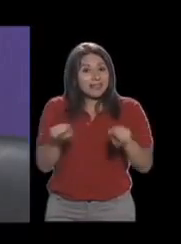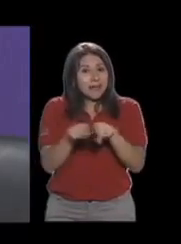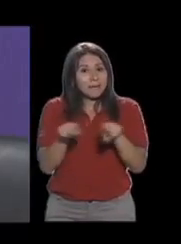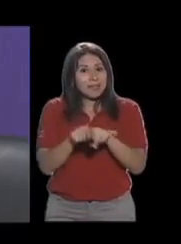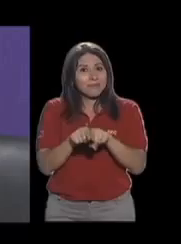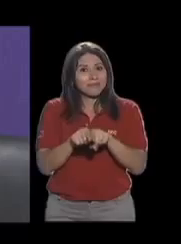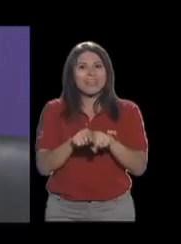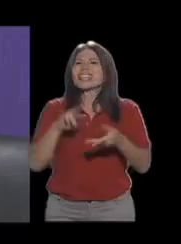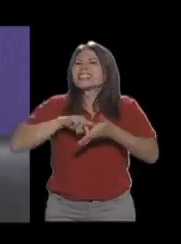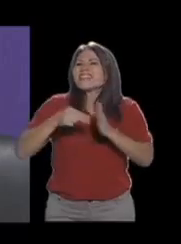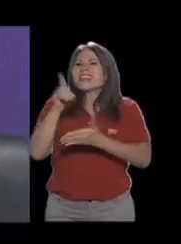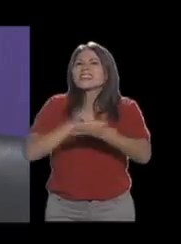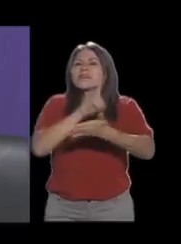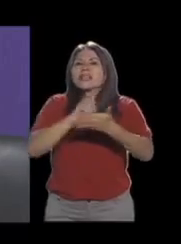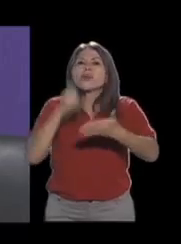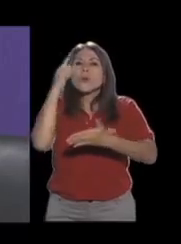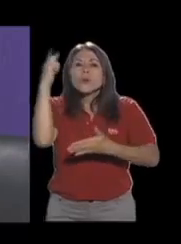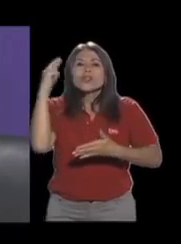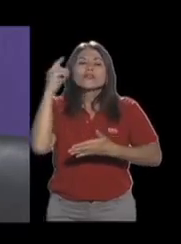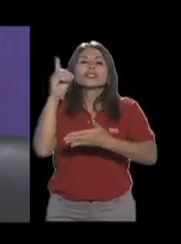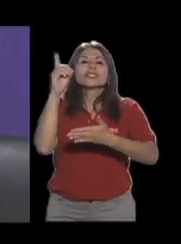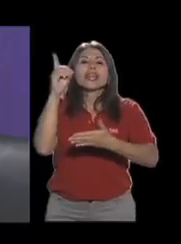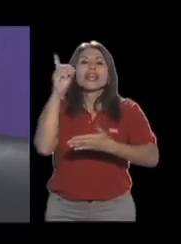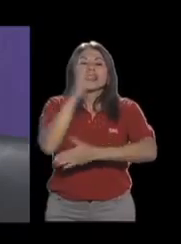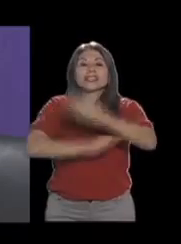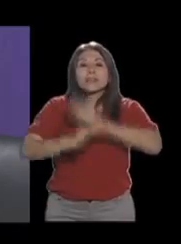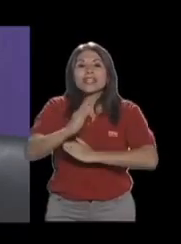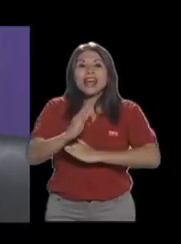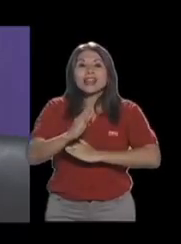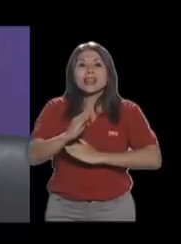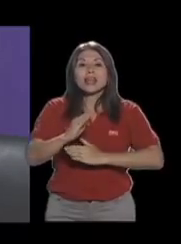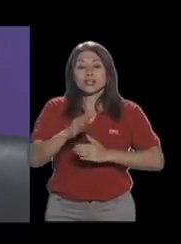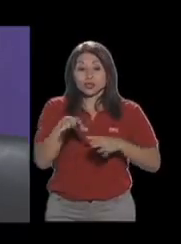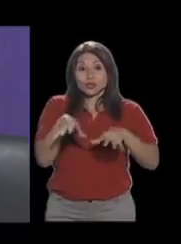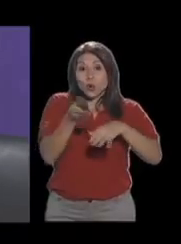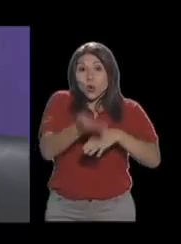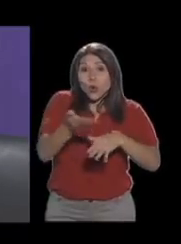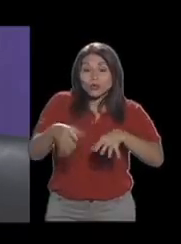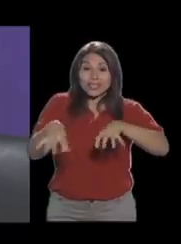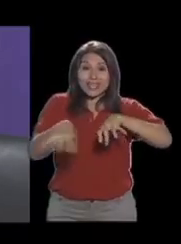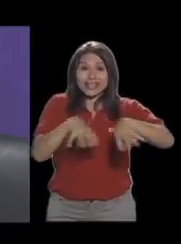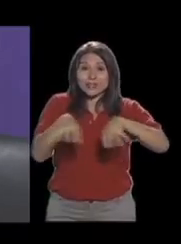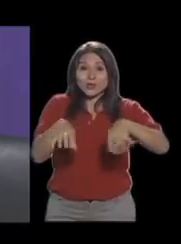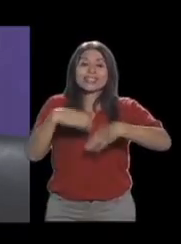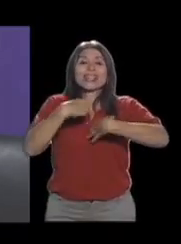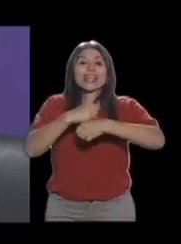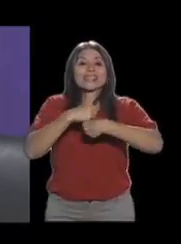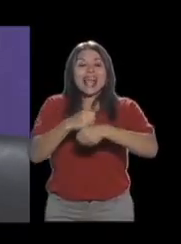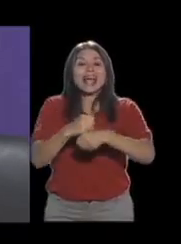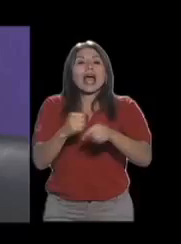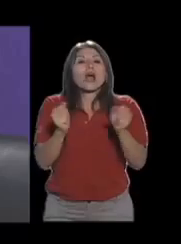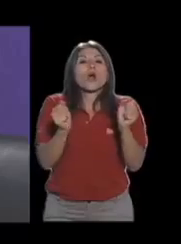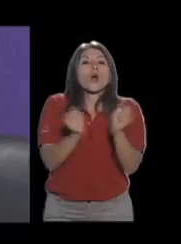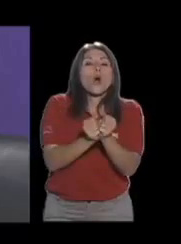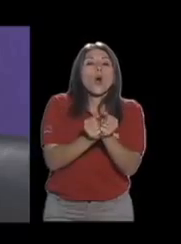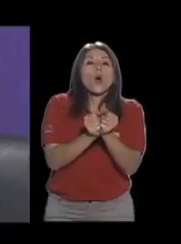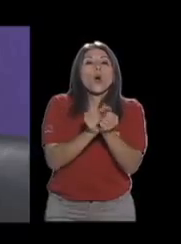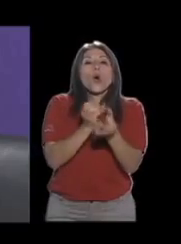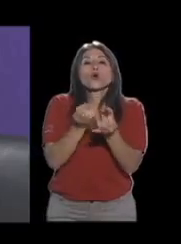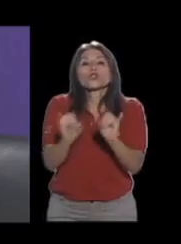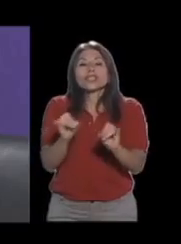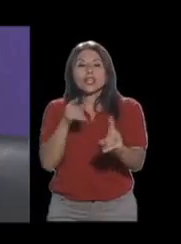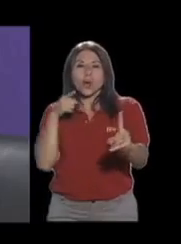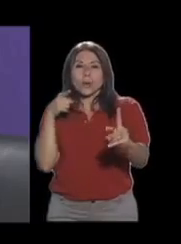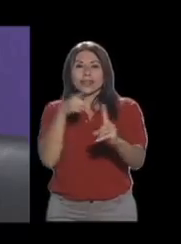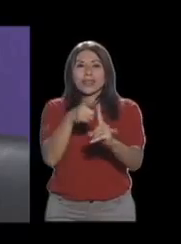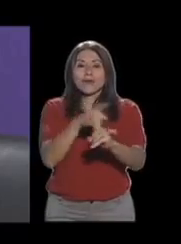Son aquellas restricciones y acciones que haga con la intención o sin la intención, pero que el resultado sea que a usted